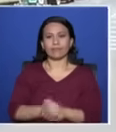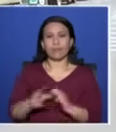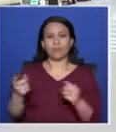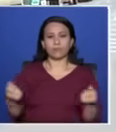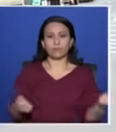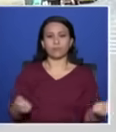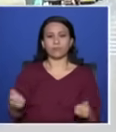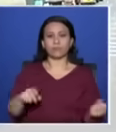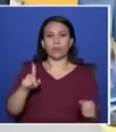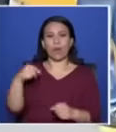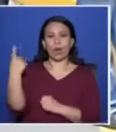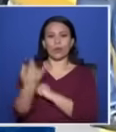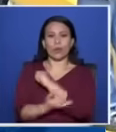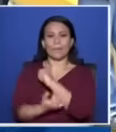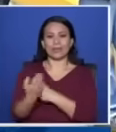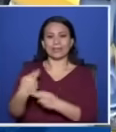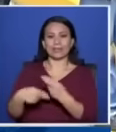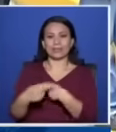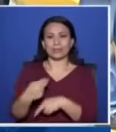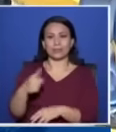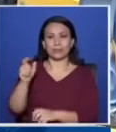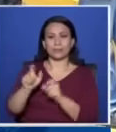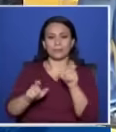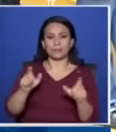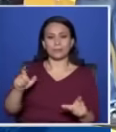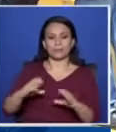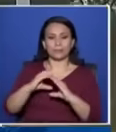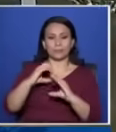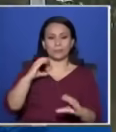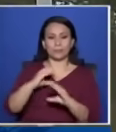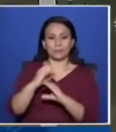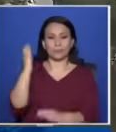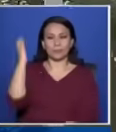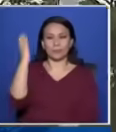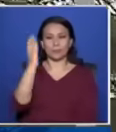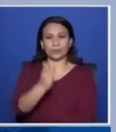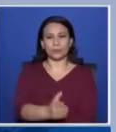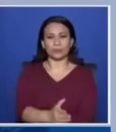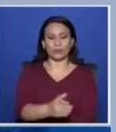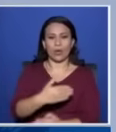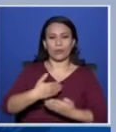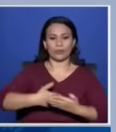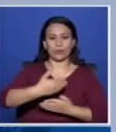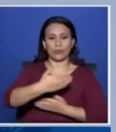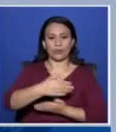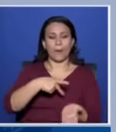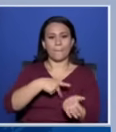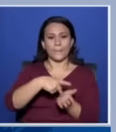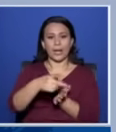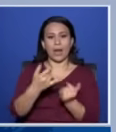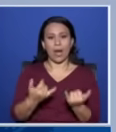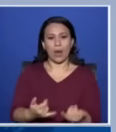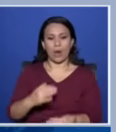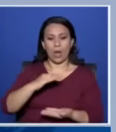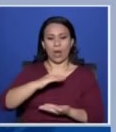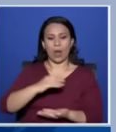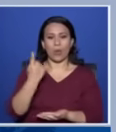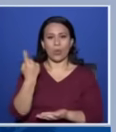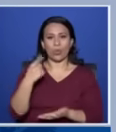transportistas extranjeros de mercancías y pasajeros que circulan especialmente en zonas de frontera pagarán ahora por galón